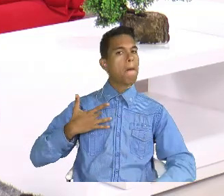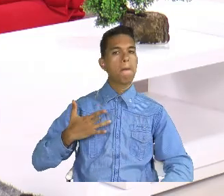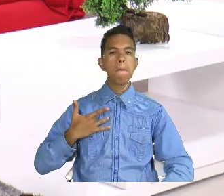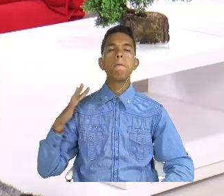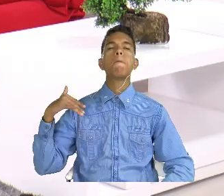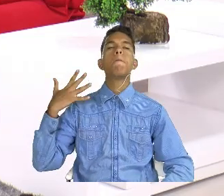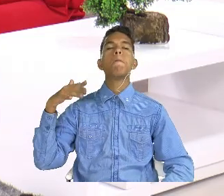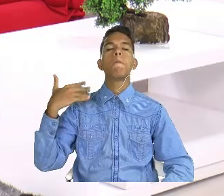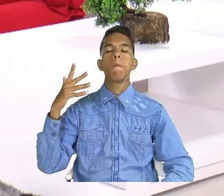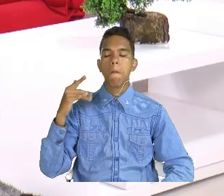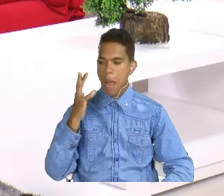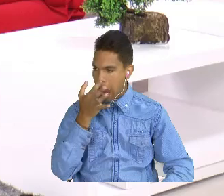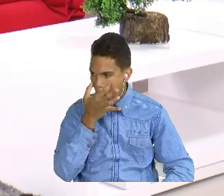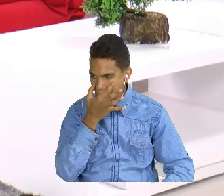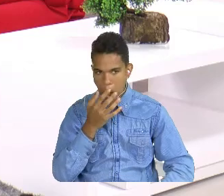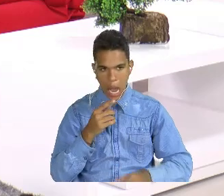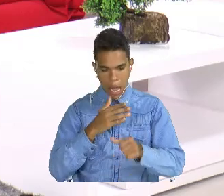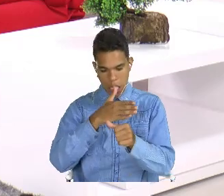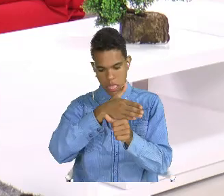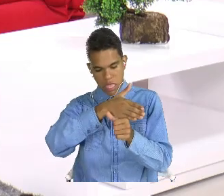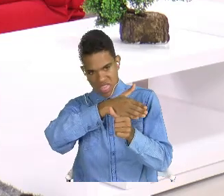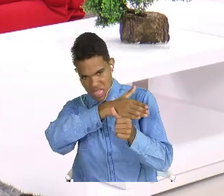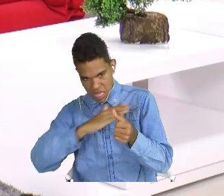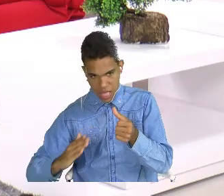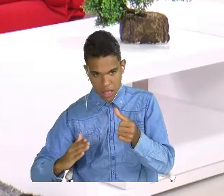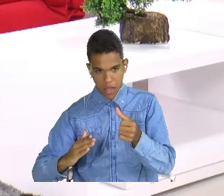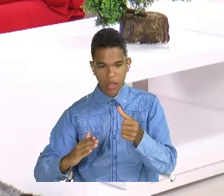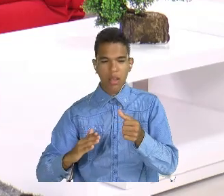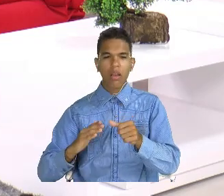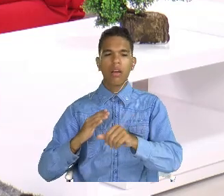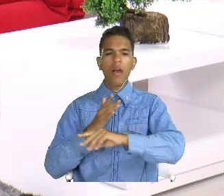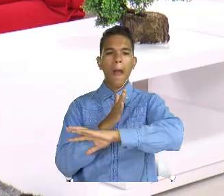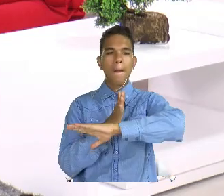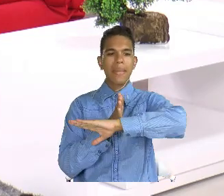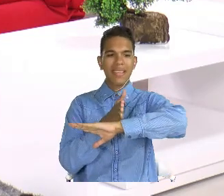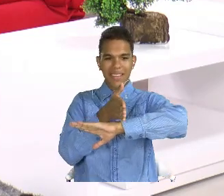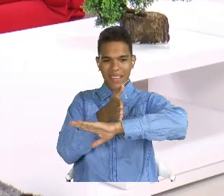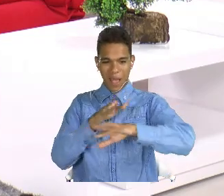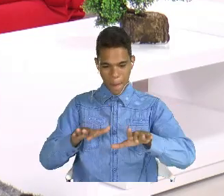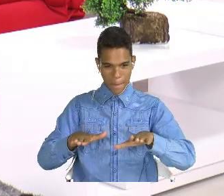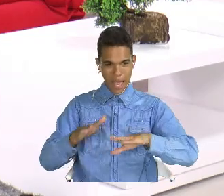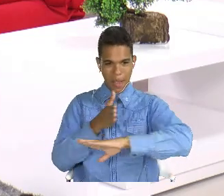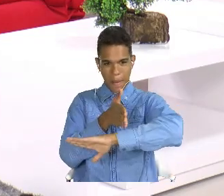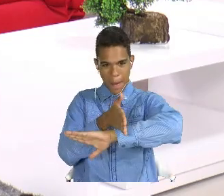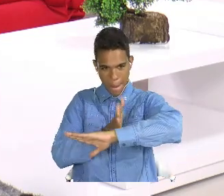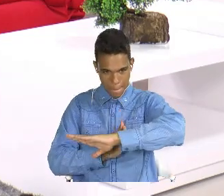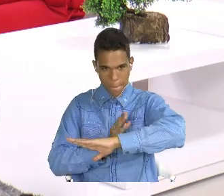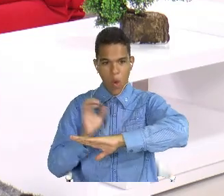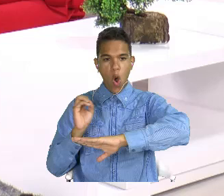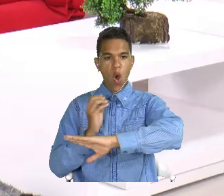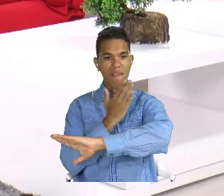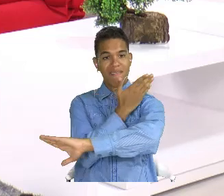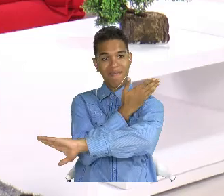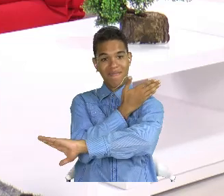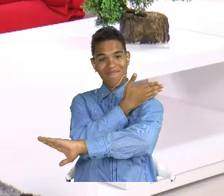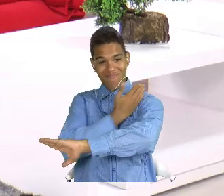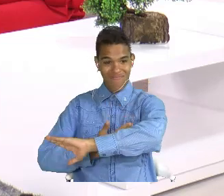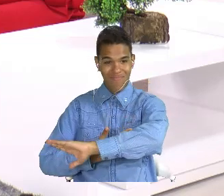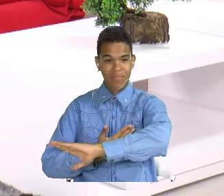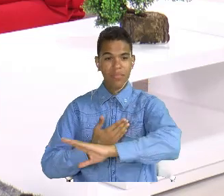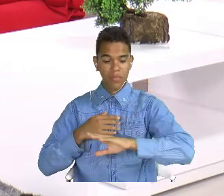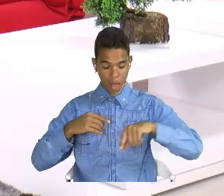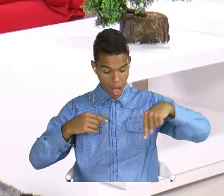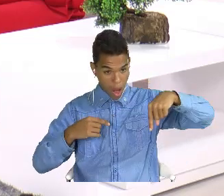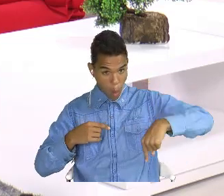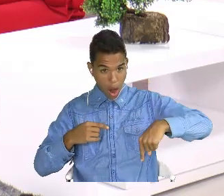ya tiene el dedo perdido, el pie perdido, o la pierna perdida. Las extremidades, exactamente.